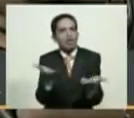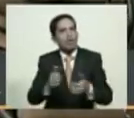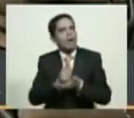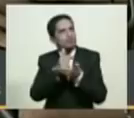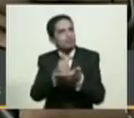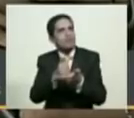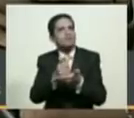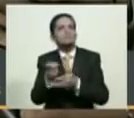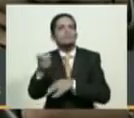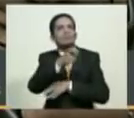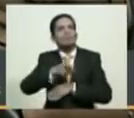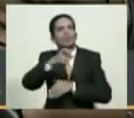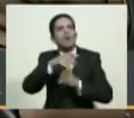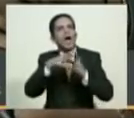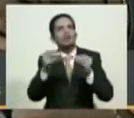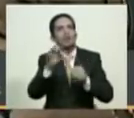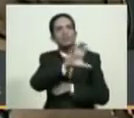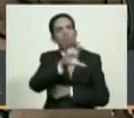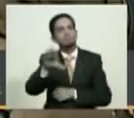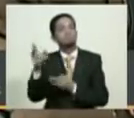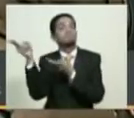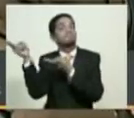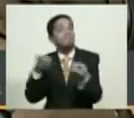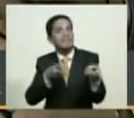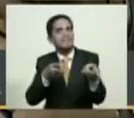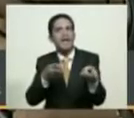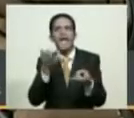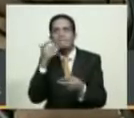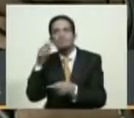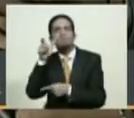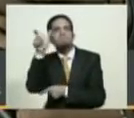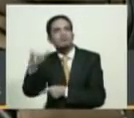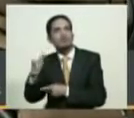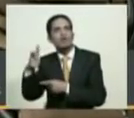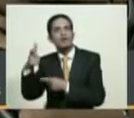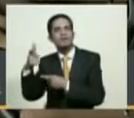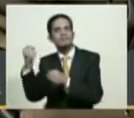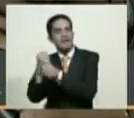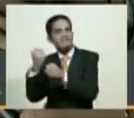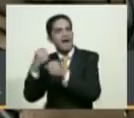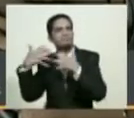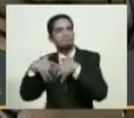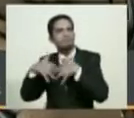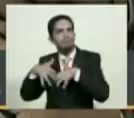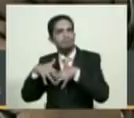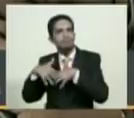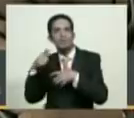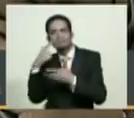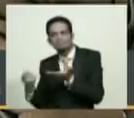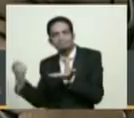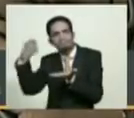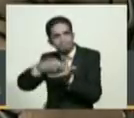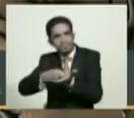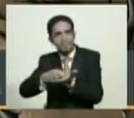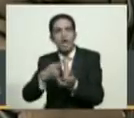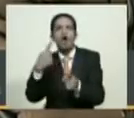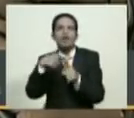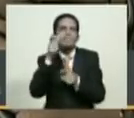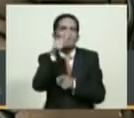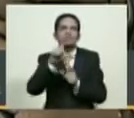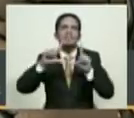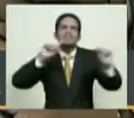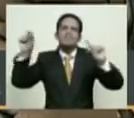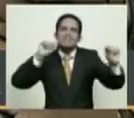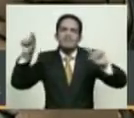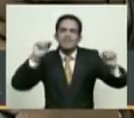que busca abarcar a todos los sectores, que invita a los sectores productivos, a aquellos que creen en el país, que invita a aquellos que se fueron producto de la guerra